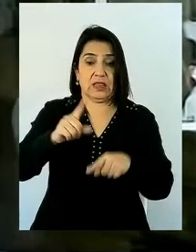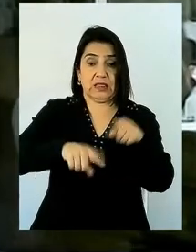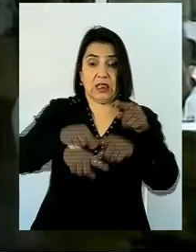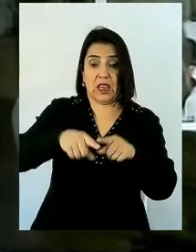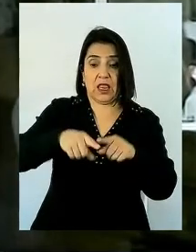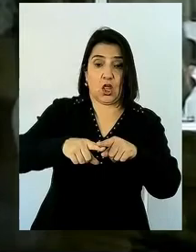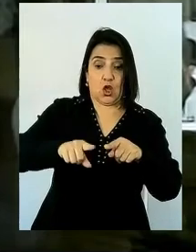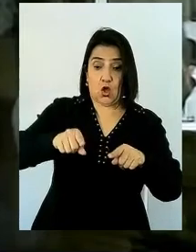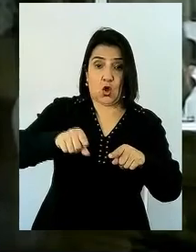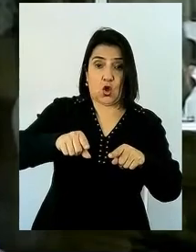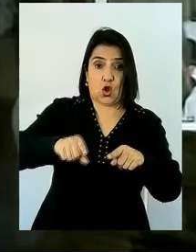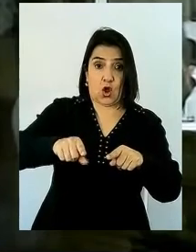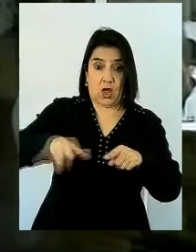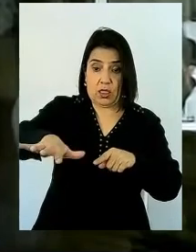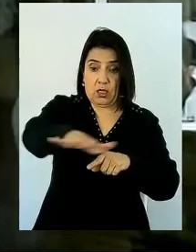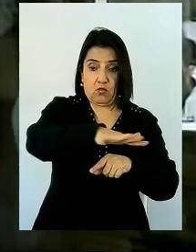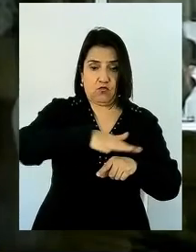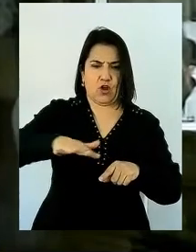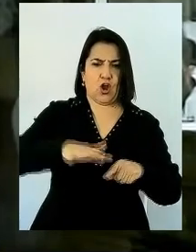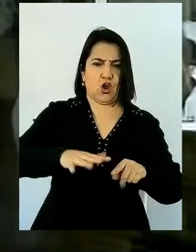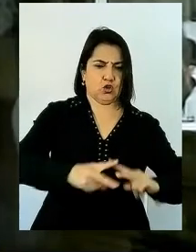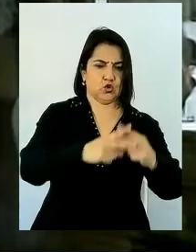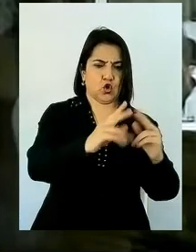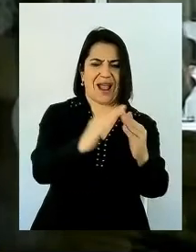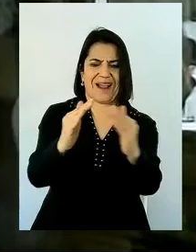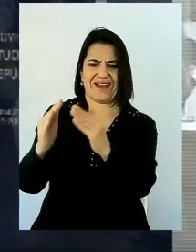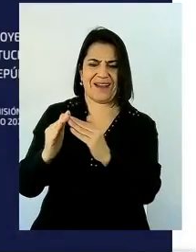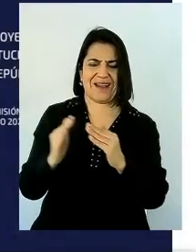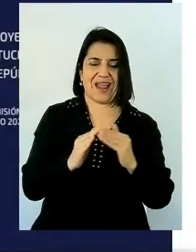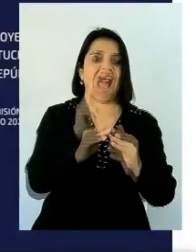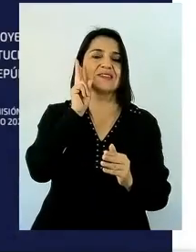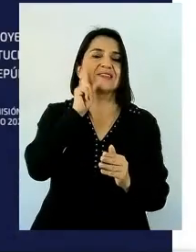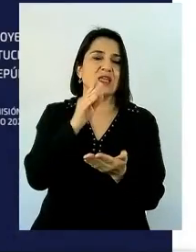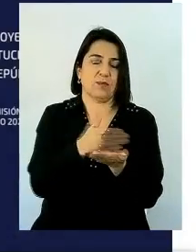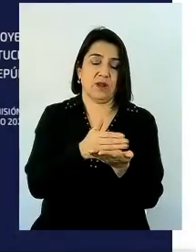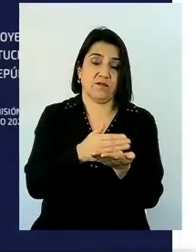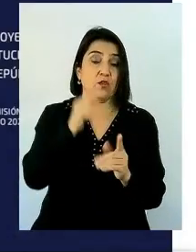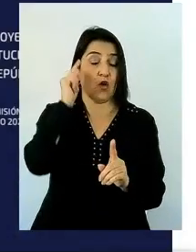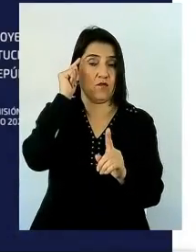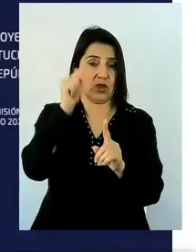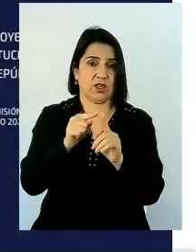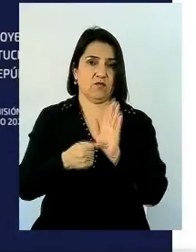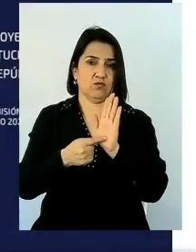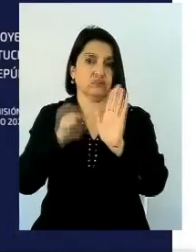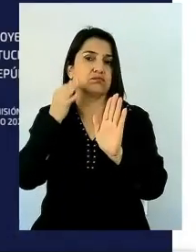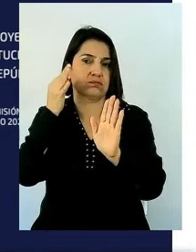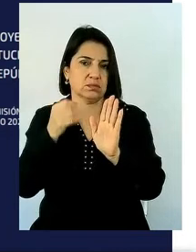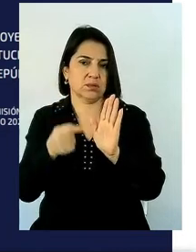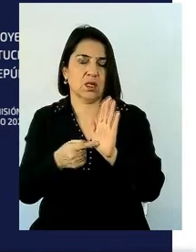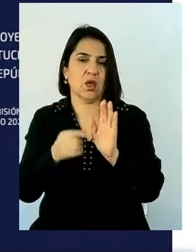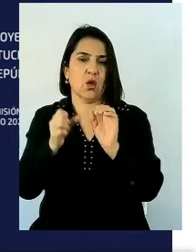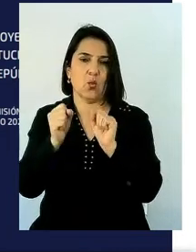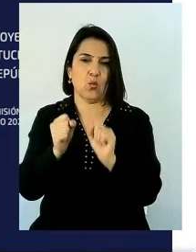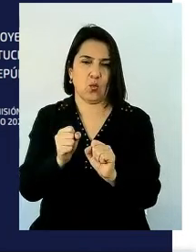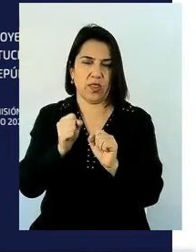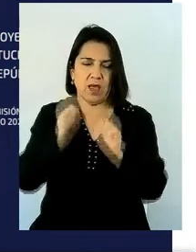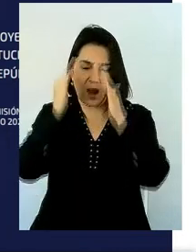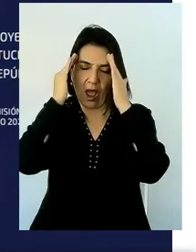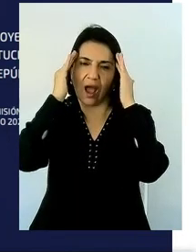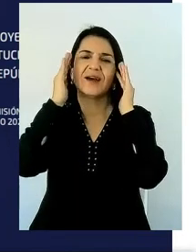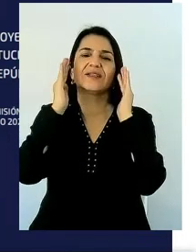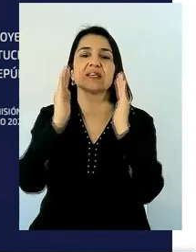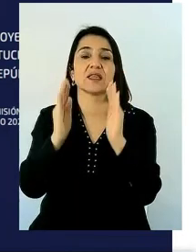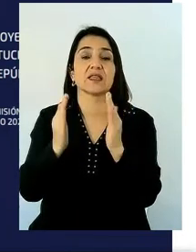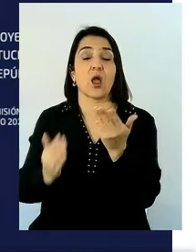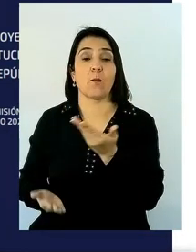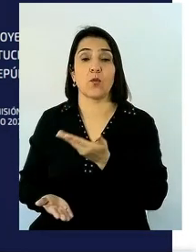aquí la idea de exponer era poder revisar un poquito más con atención la propuesta del